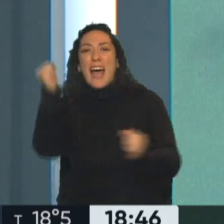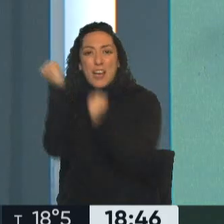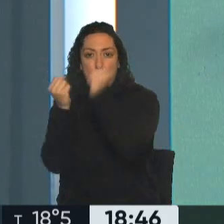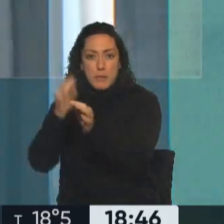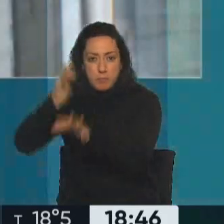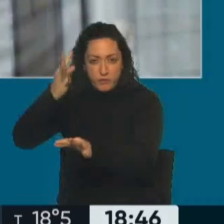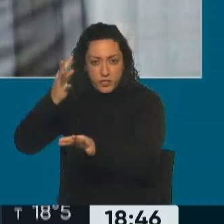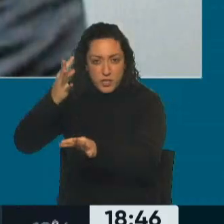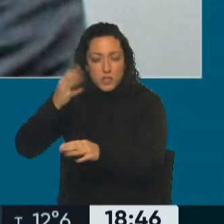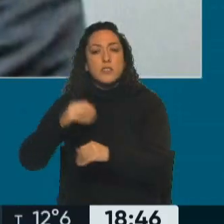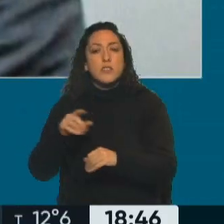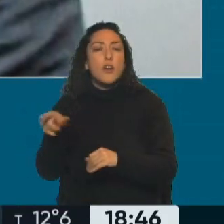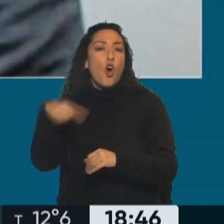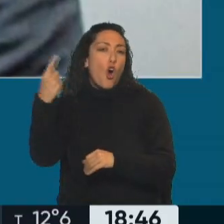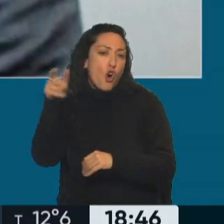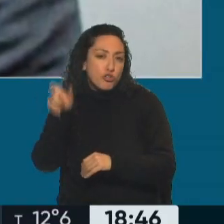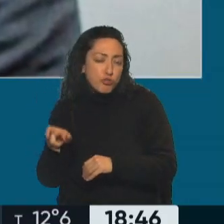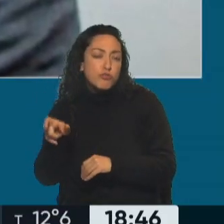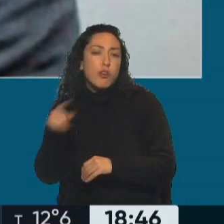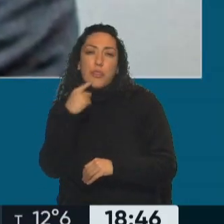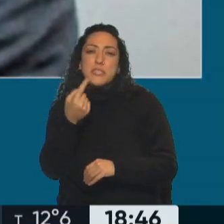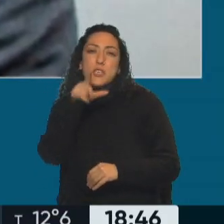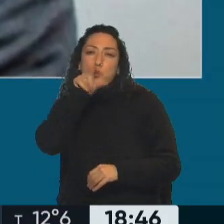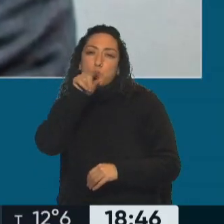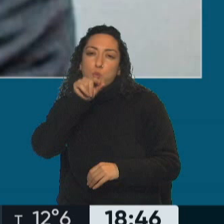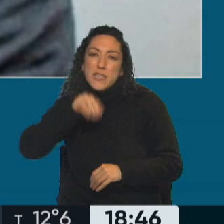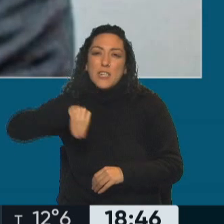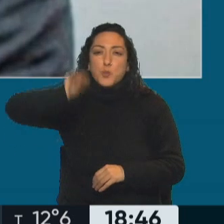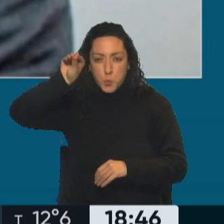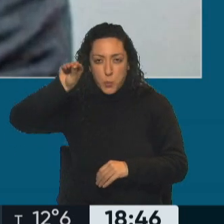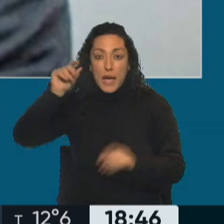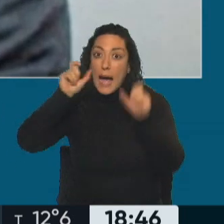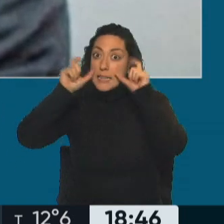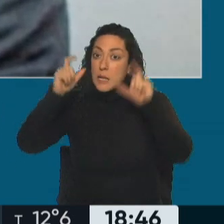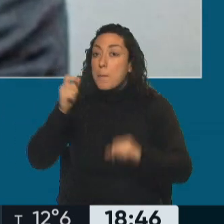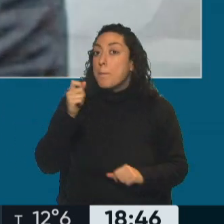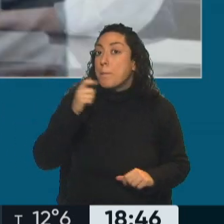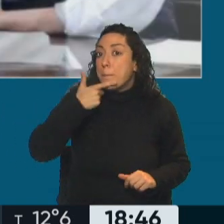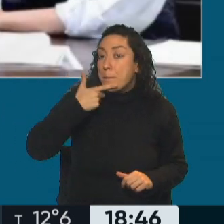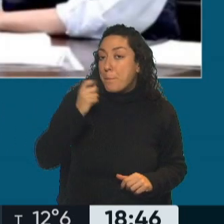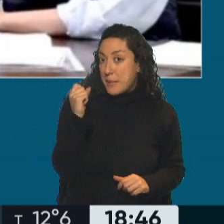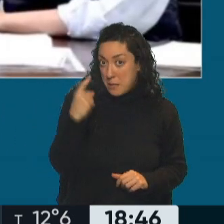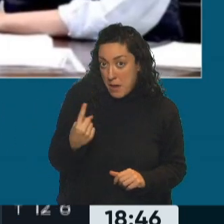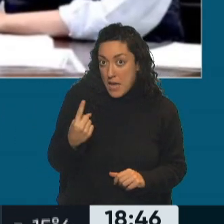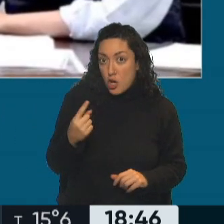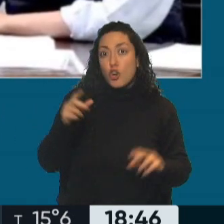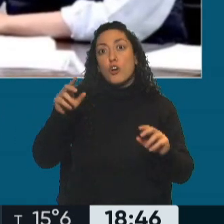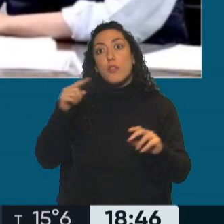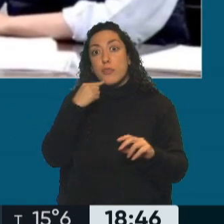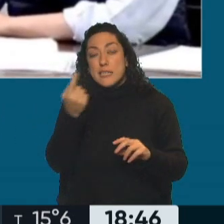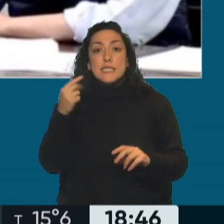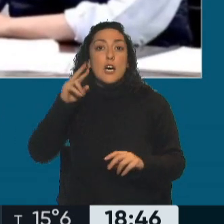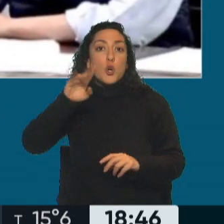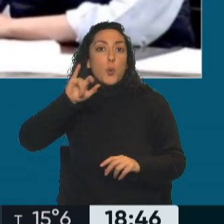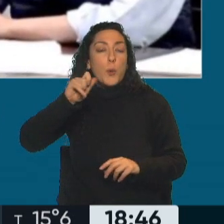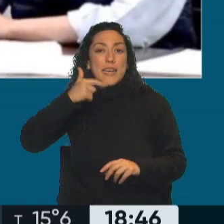ex asesor de Nicolás Dujovne, tuitea: atención que a partir del primero de septiembre, según un informe de Rubinstein, se viene